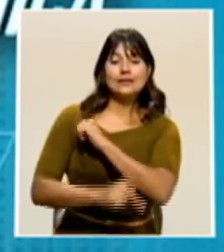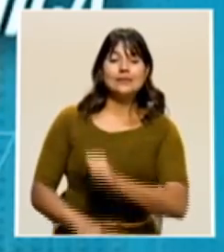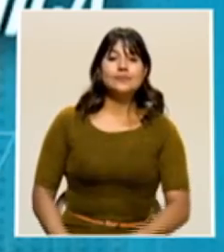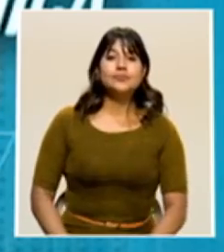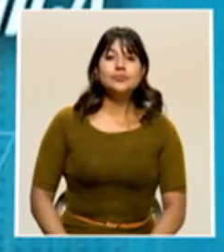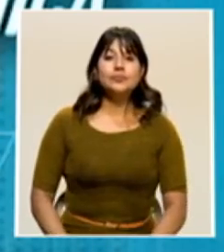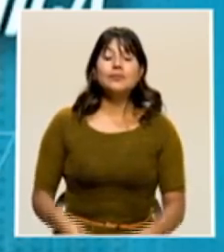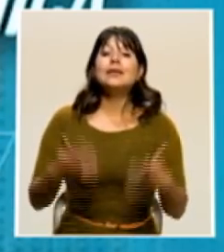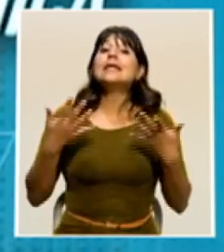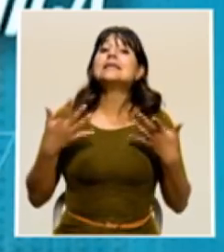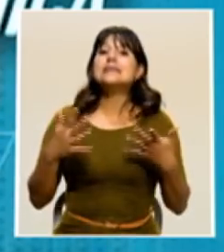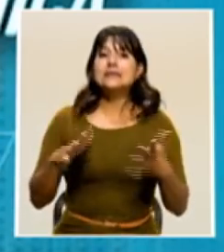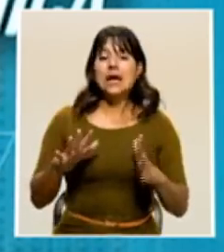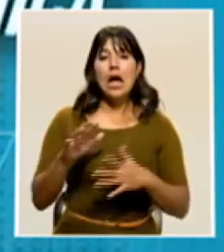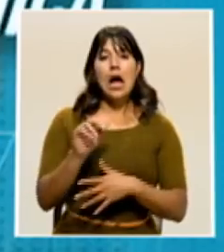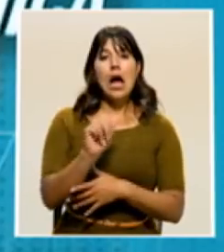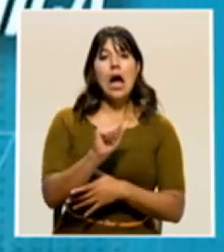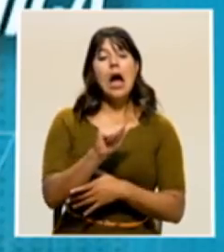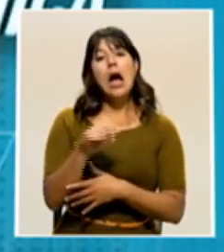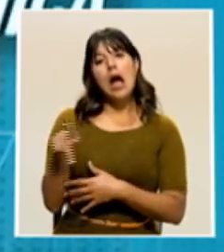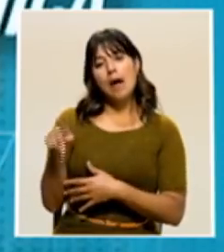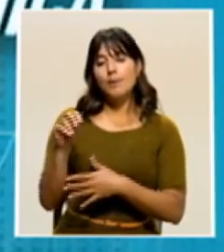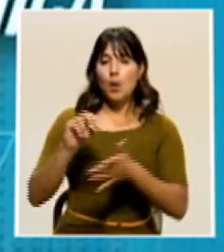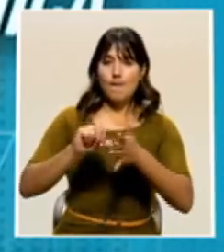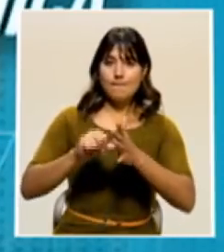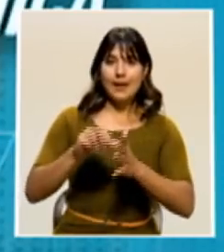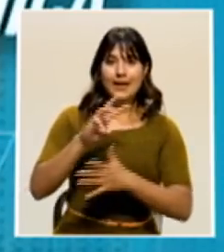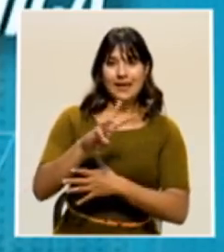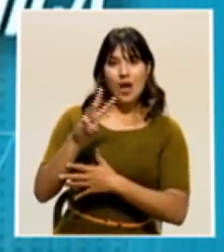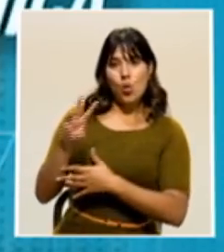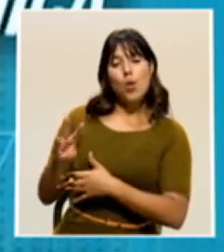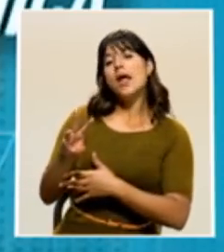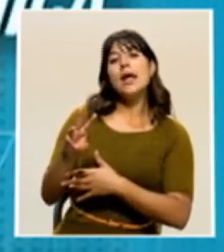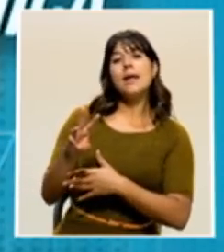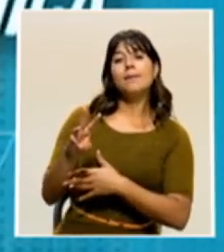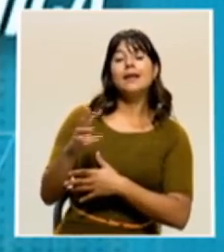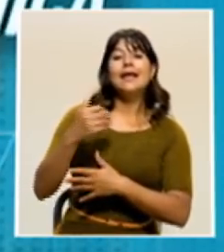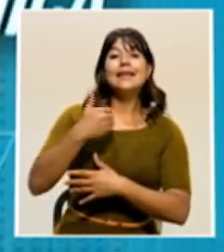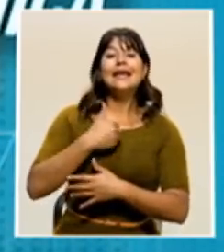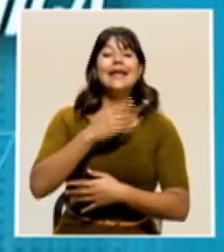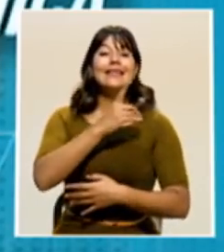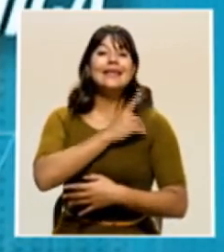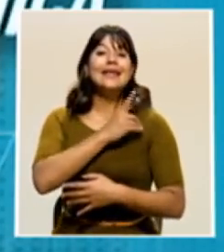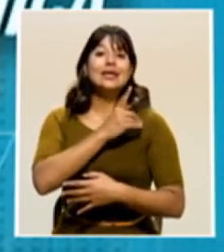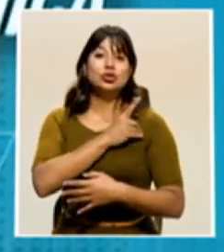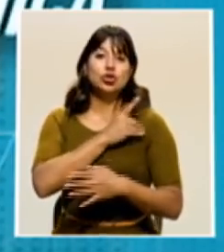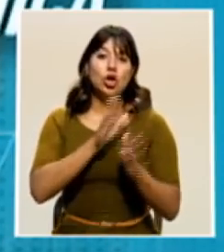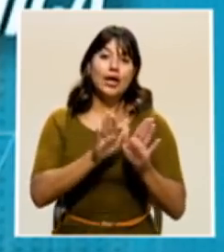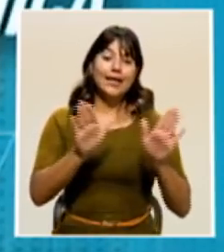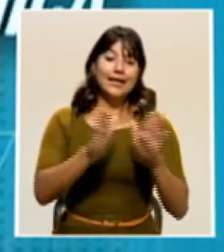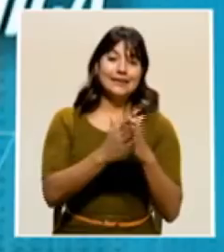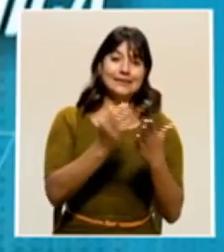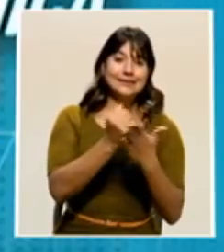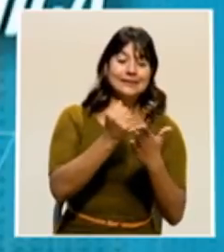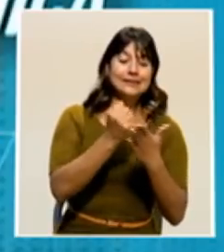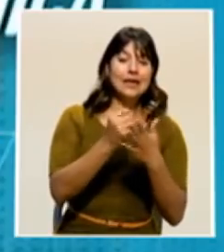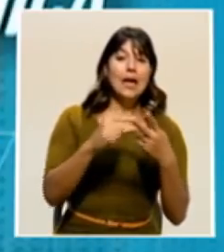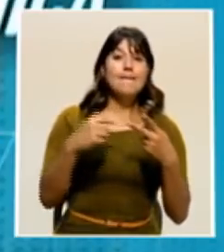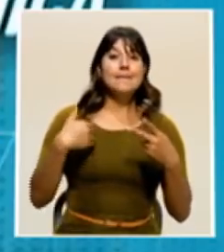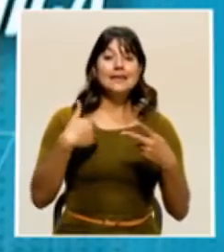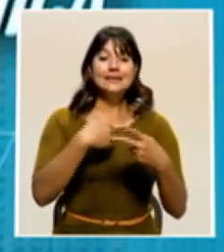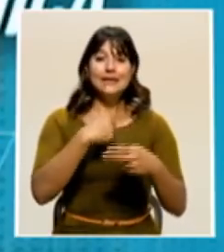la plataforma que integra los datos entre la Dirección General de Migración y Extranjería, el Ministerio de